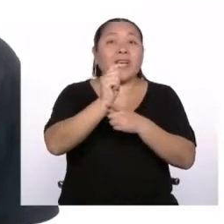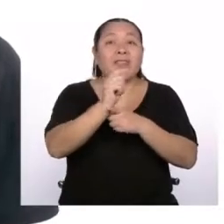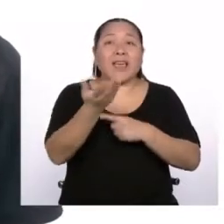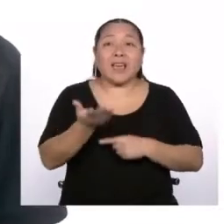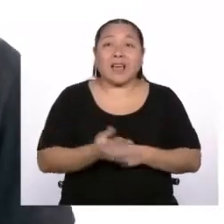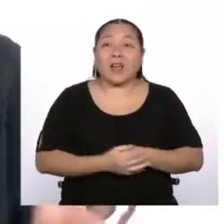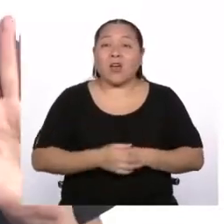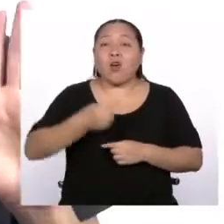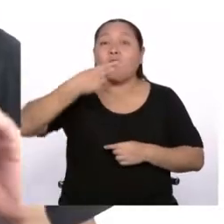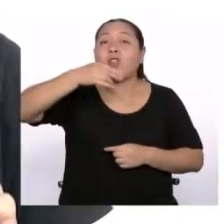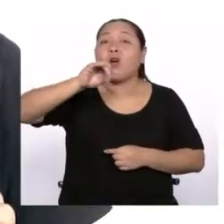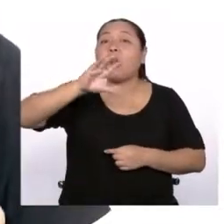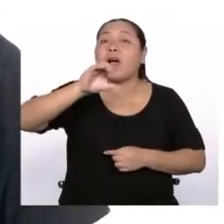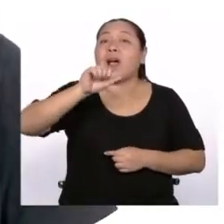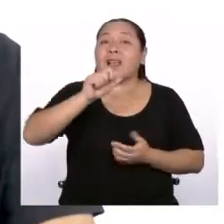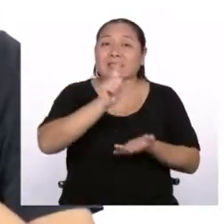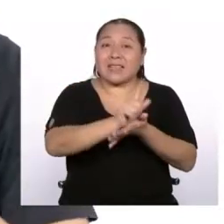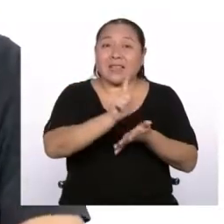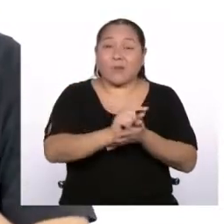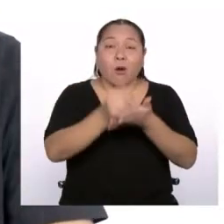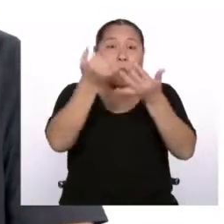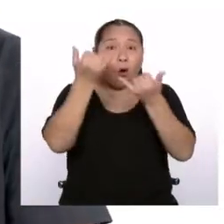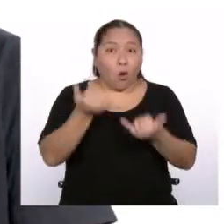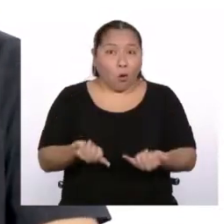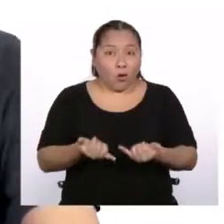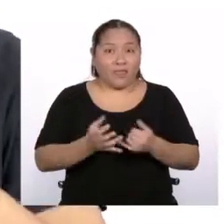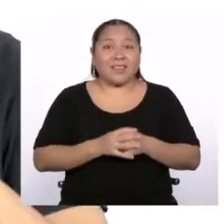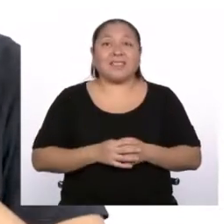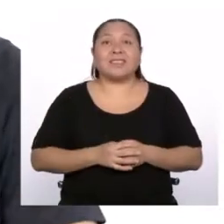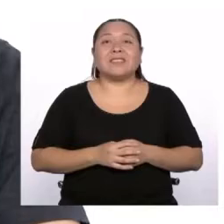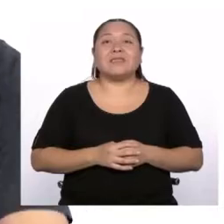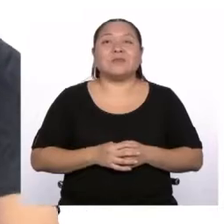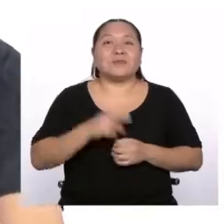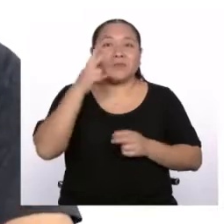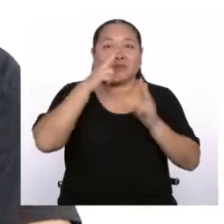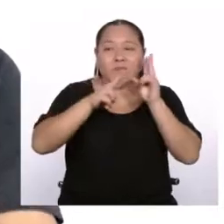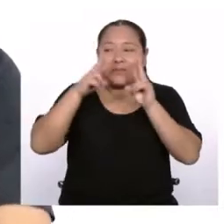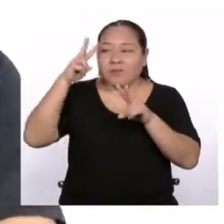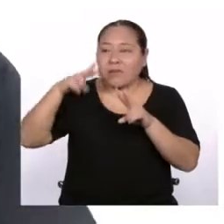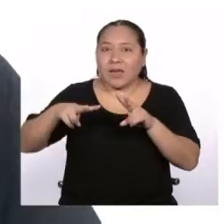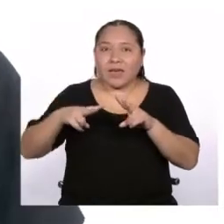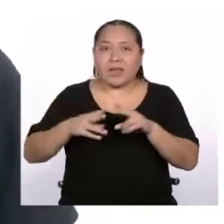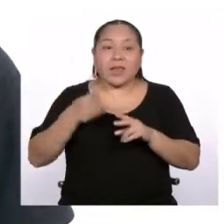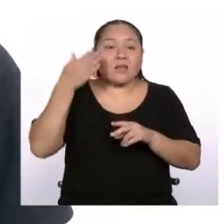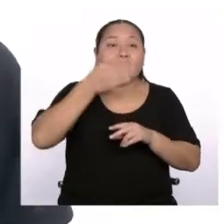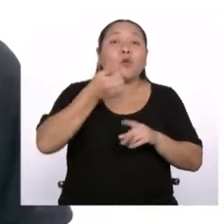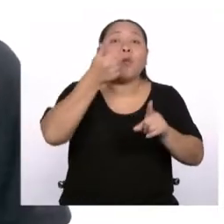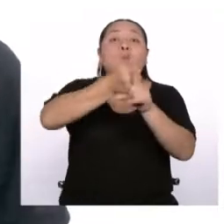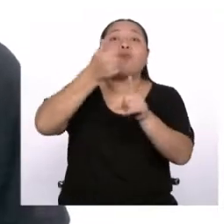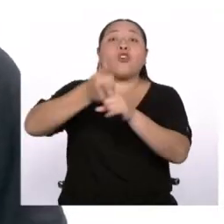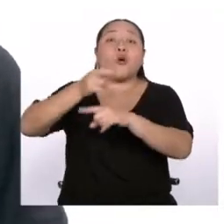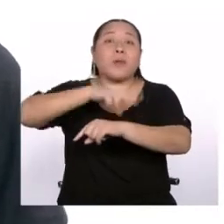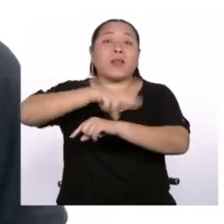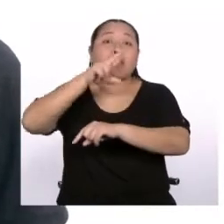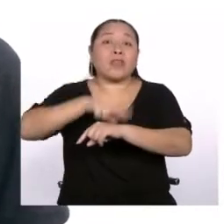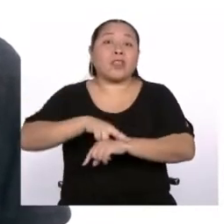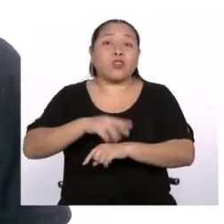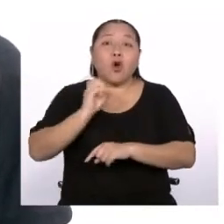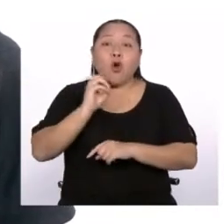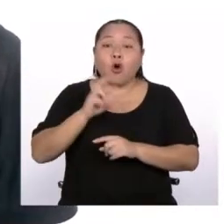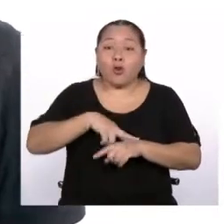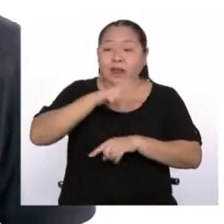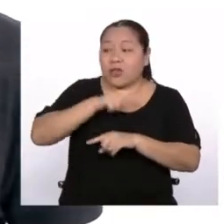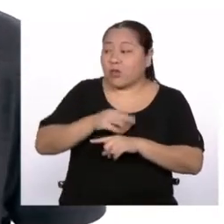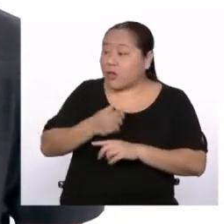huacas de Lima? Pues el día de hoy el reto consistirá en mirar a sus propias regiones o a las regiones